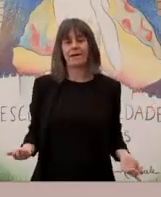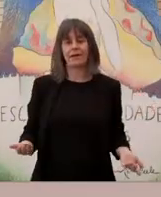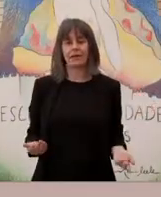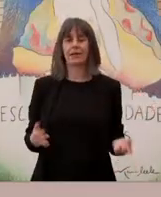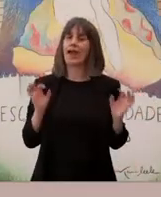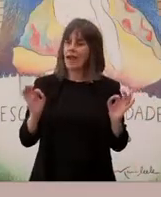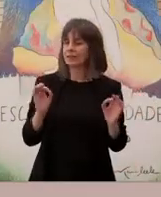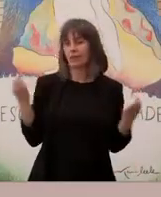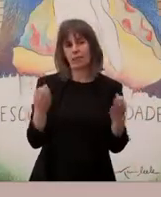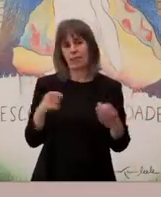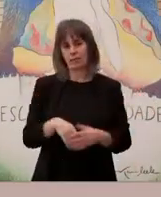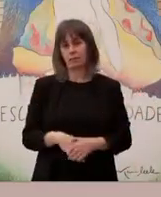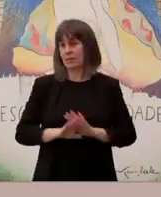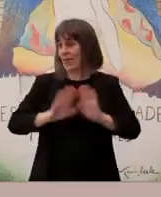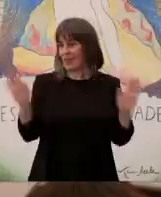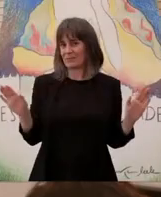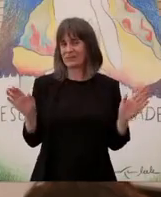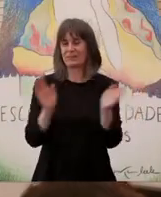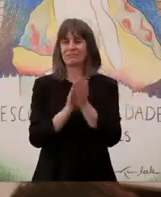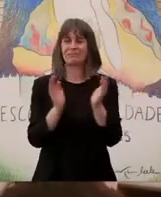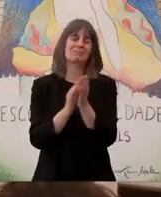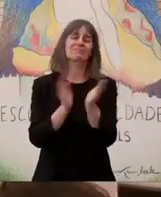que hay que ofrecer nada más